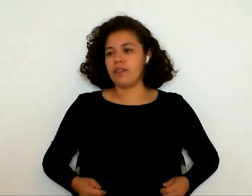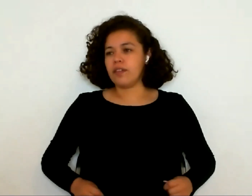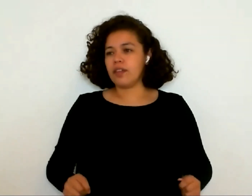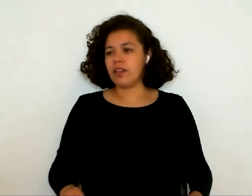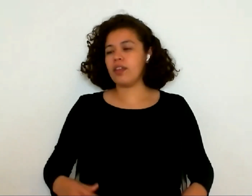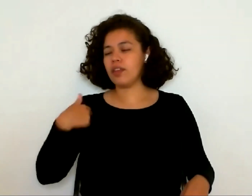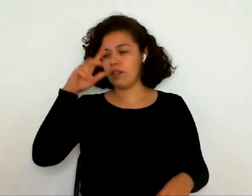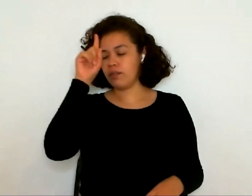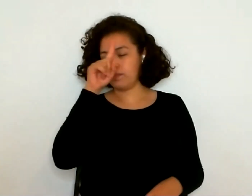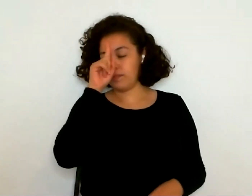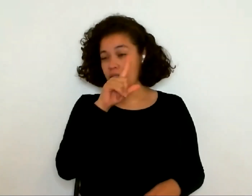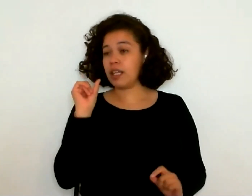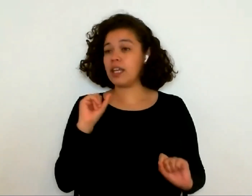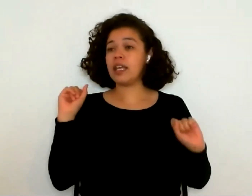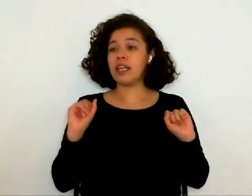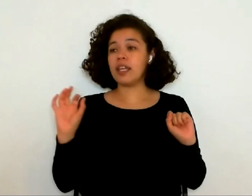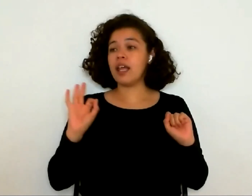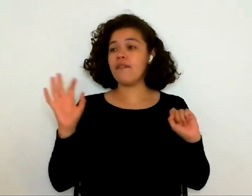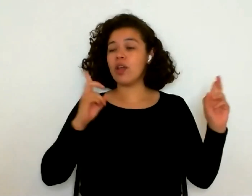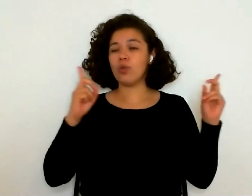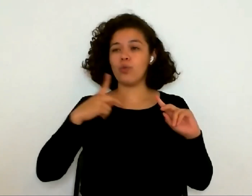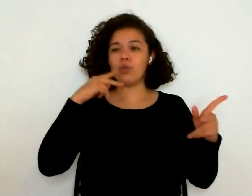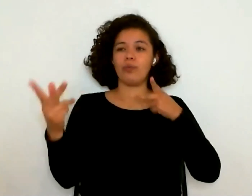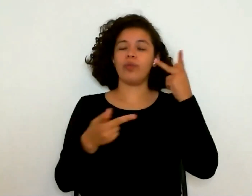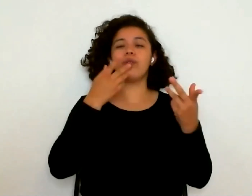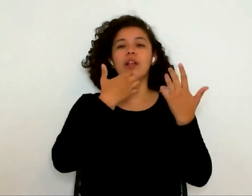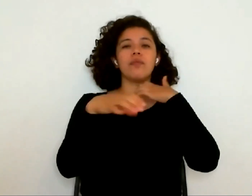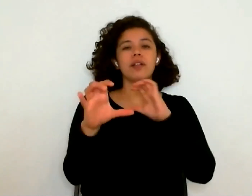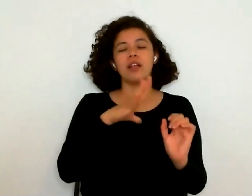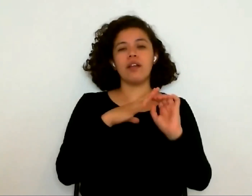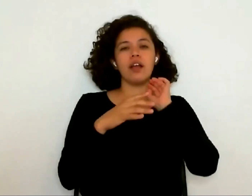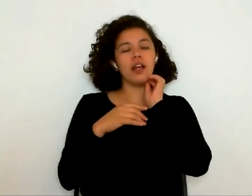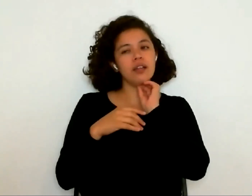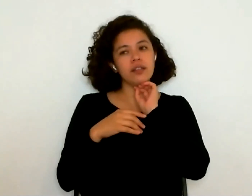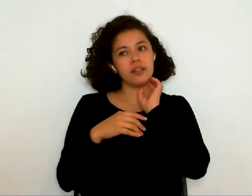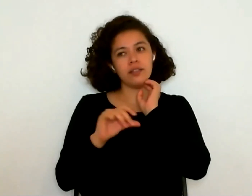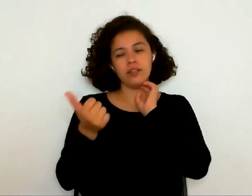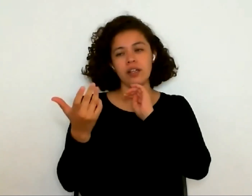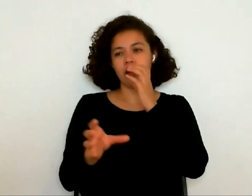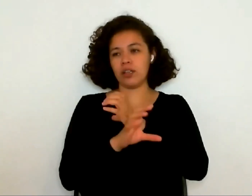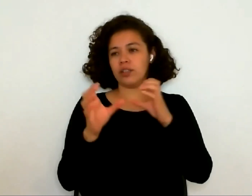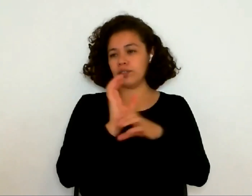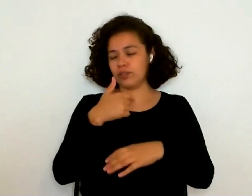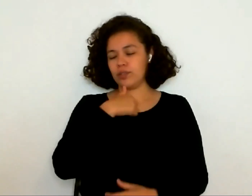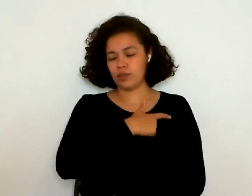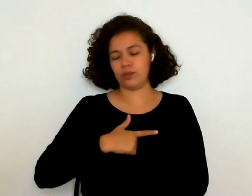Y si hay alguna duda, pregunta, comentario, alguna otra cosa, con gusto